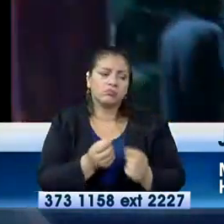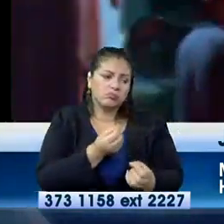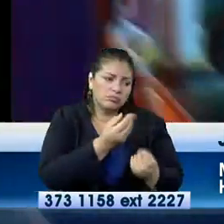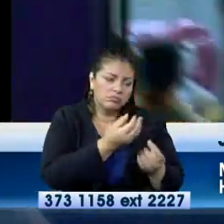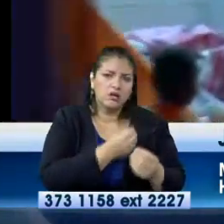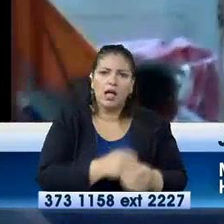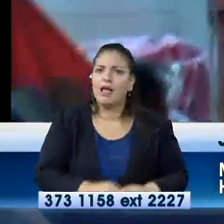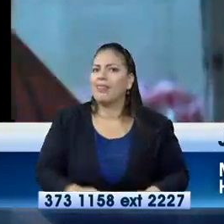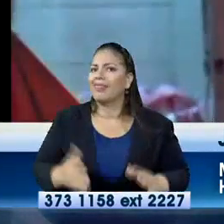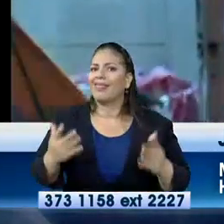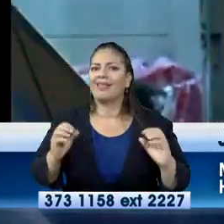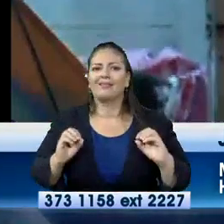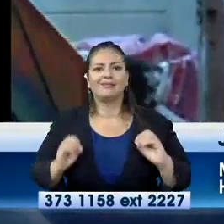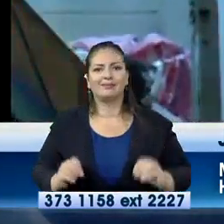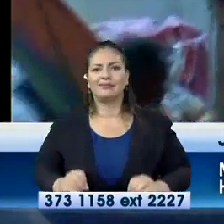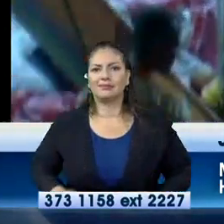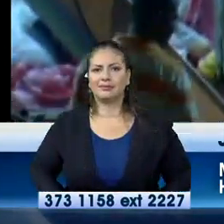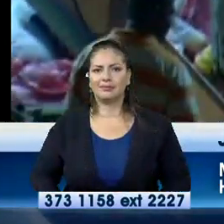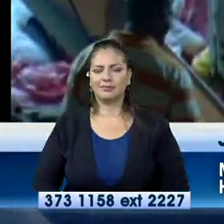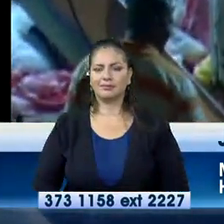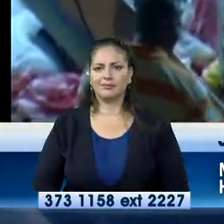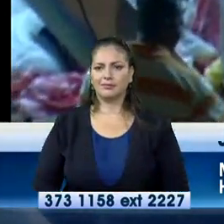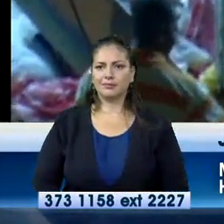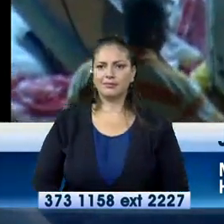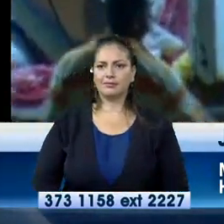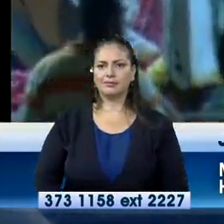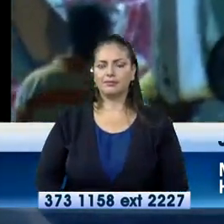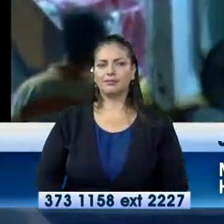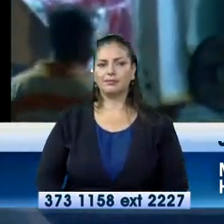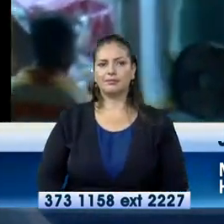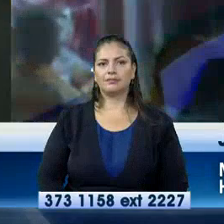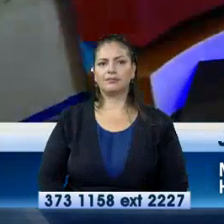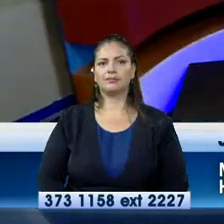Informó Jorge Salazar.